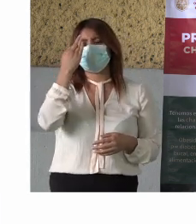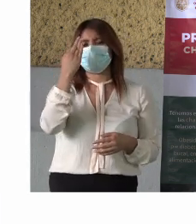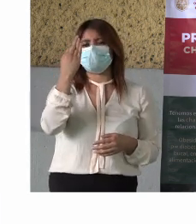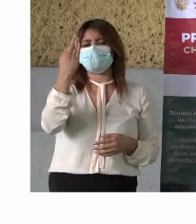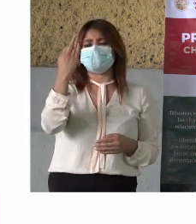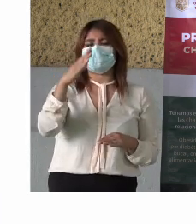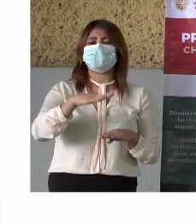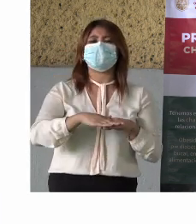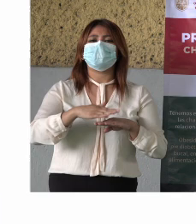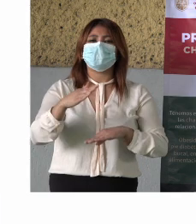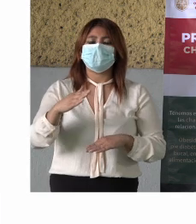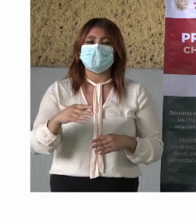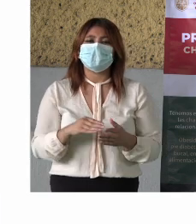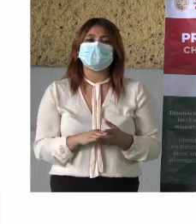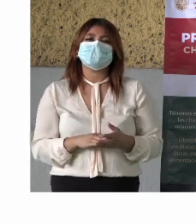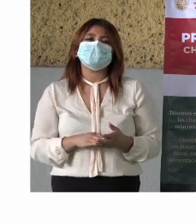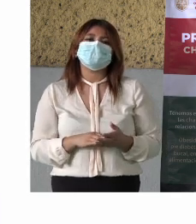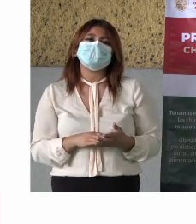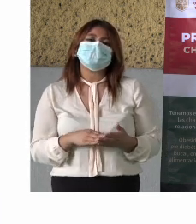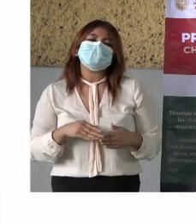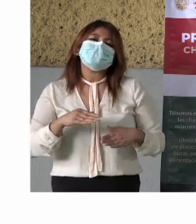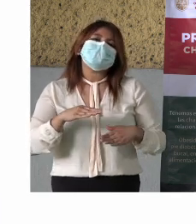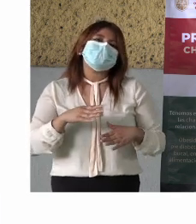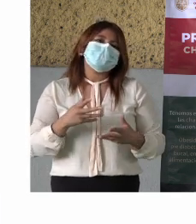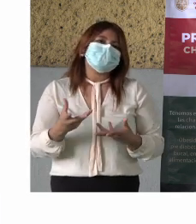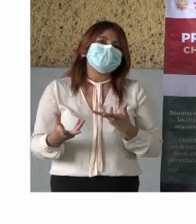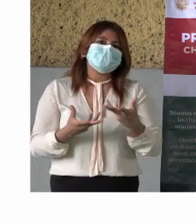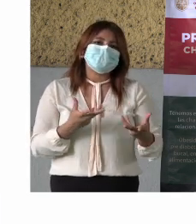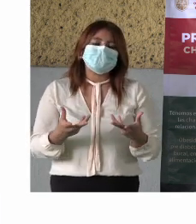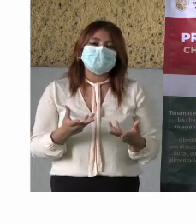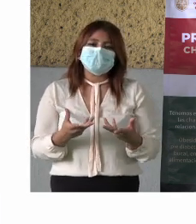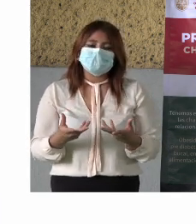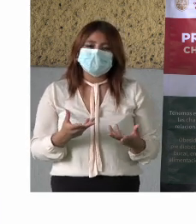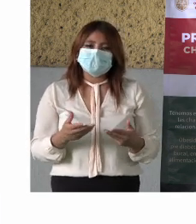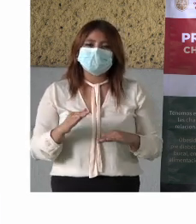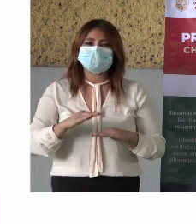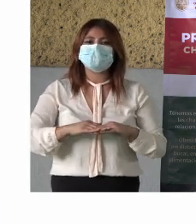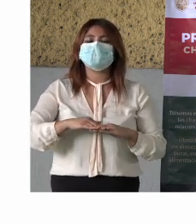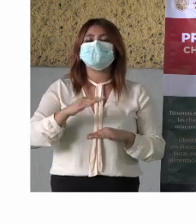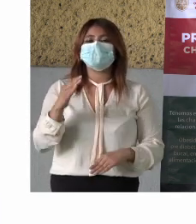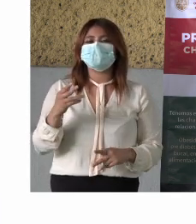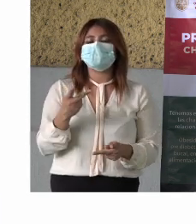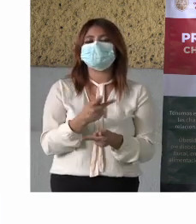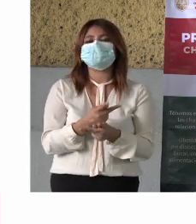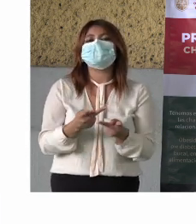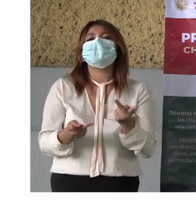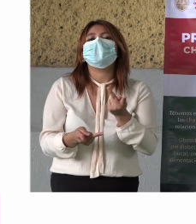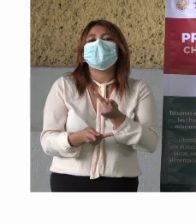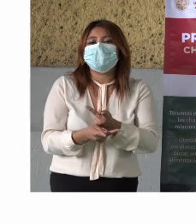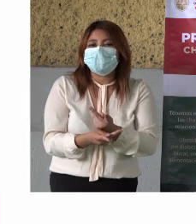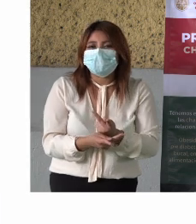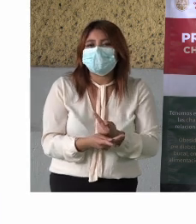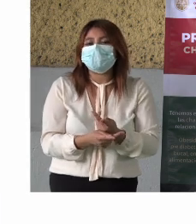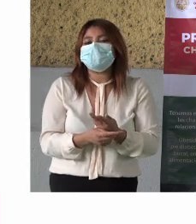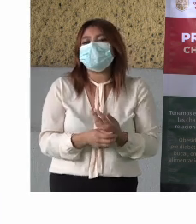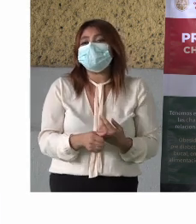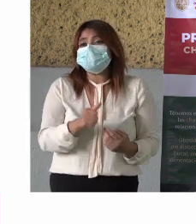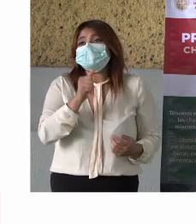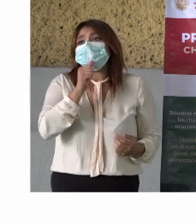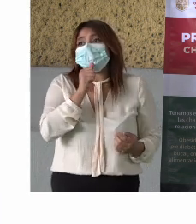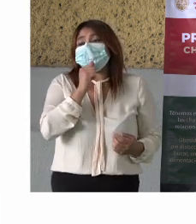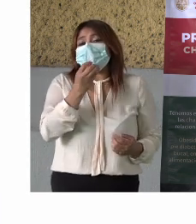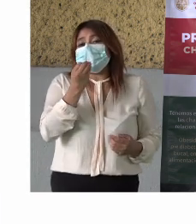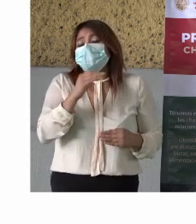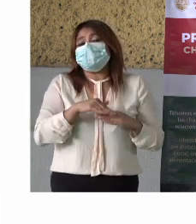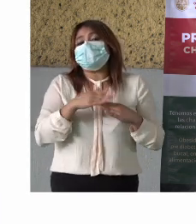va a ser estimular la transcripción de insulina para que ya esté yo preparada, por eso voy a seguir comiendo todavía más o estar